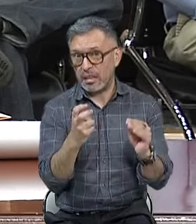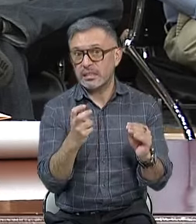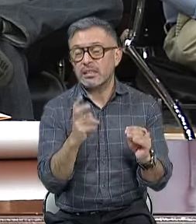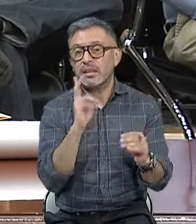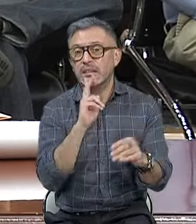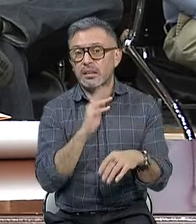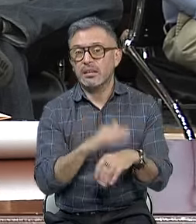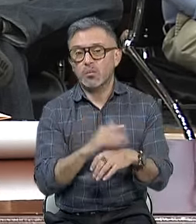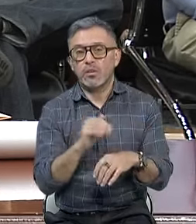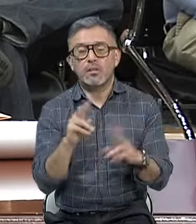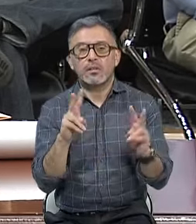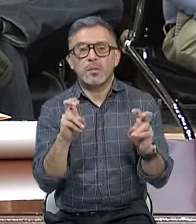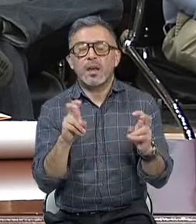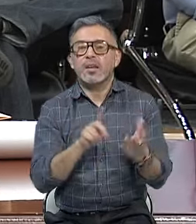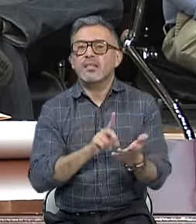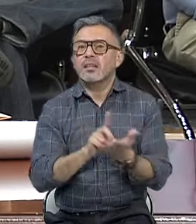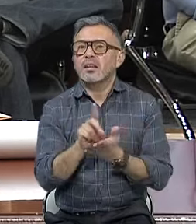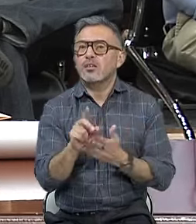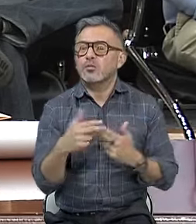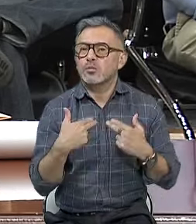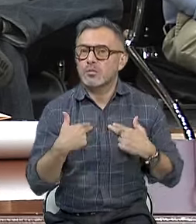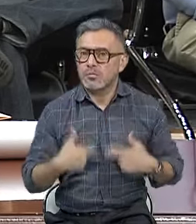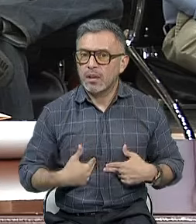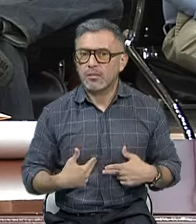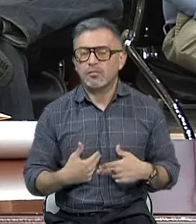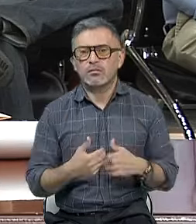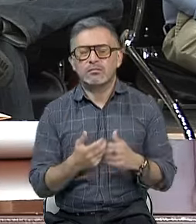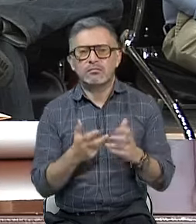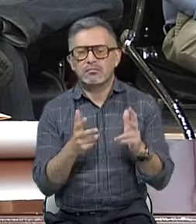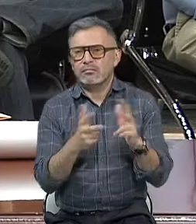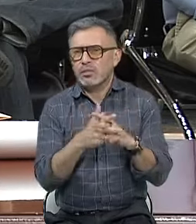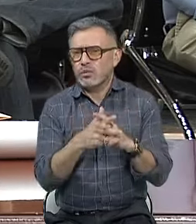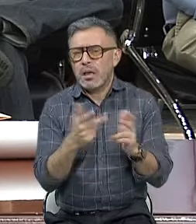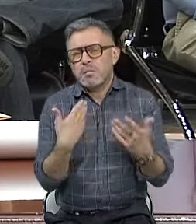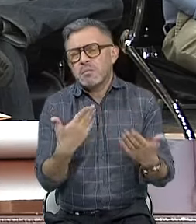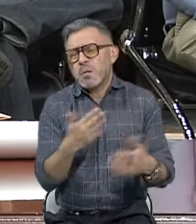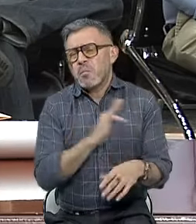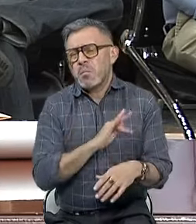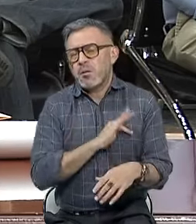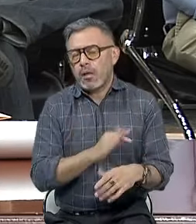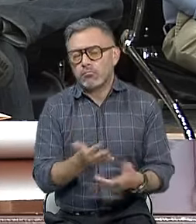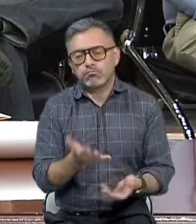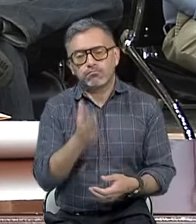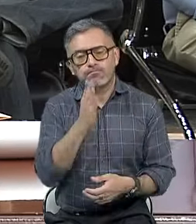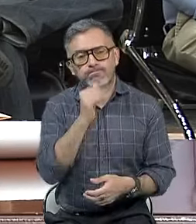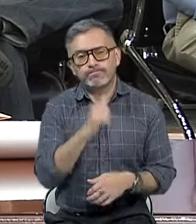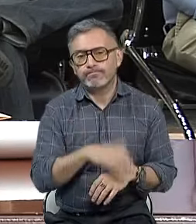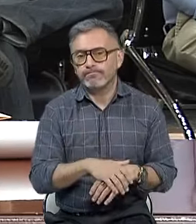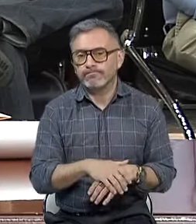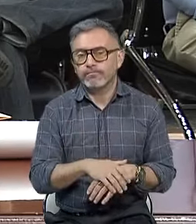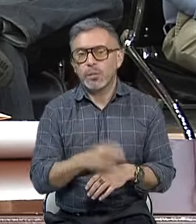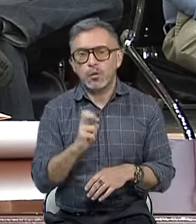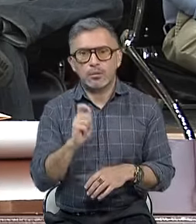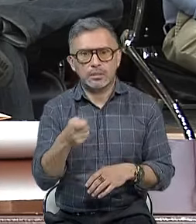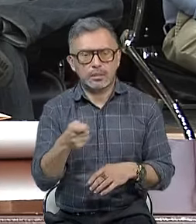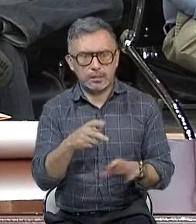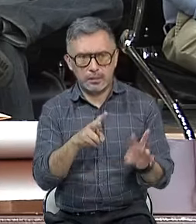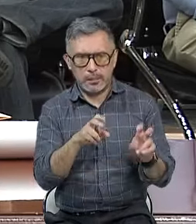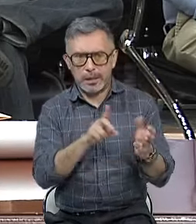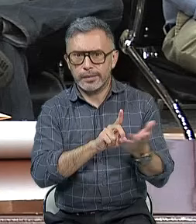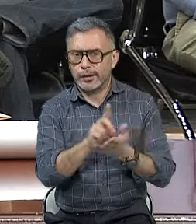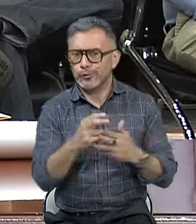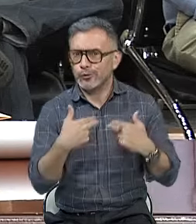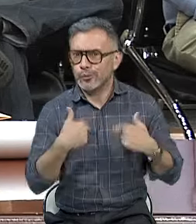defensor de Derechos Humanos que justifica la violencia un defensor de Derechos Humanos que además yo siempre